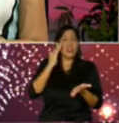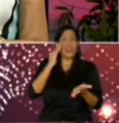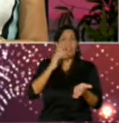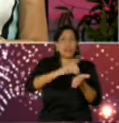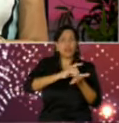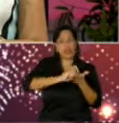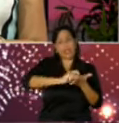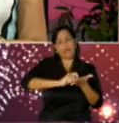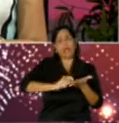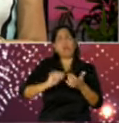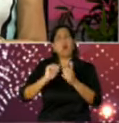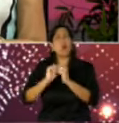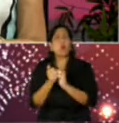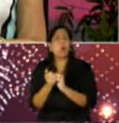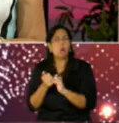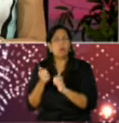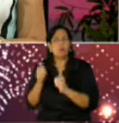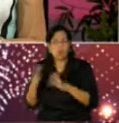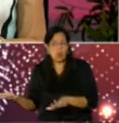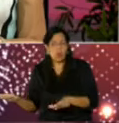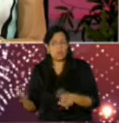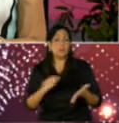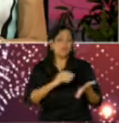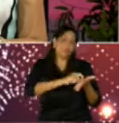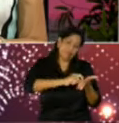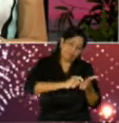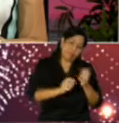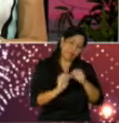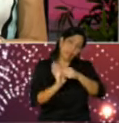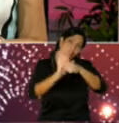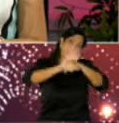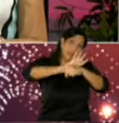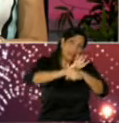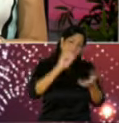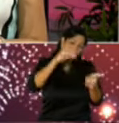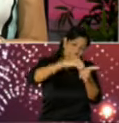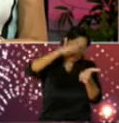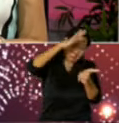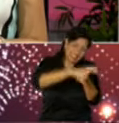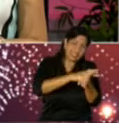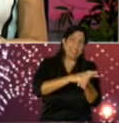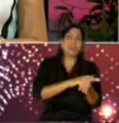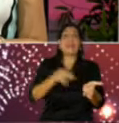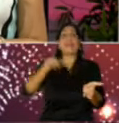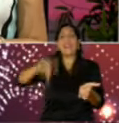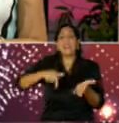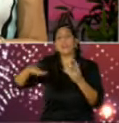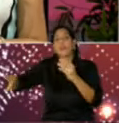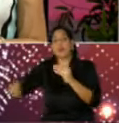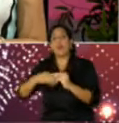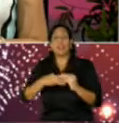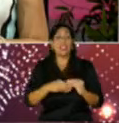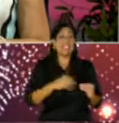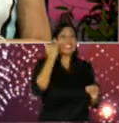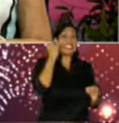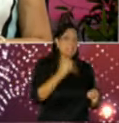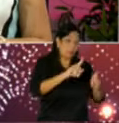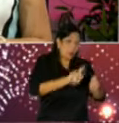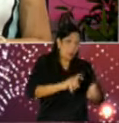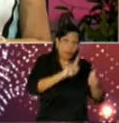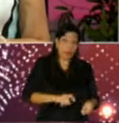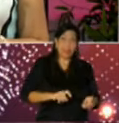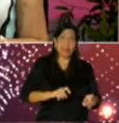muertes relacionadas a COVID, que tienen que ser cuantificados en el número absoluto de muertes y respectivamente tengamos una prueba positiva o no positiva